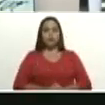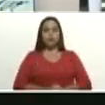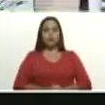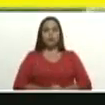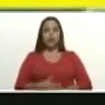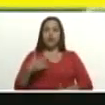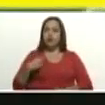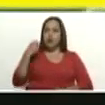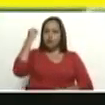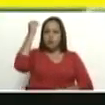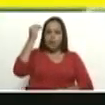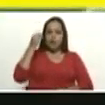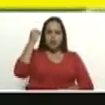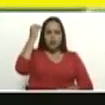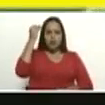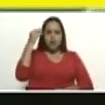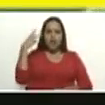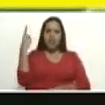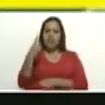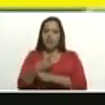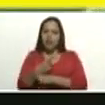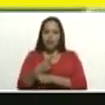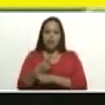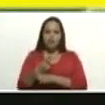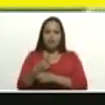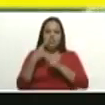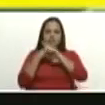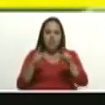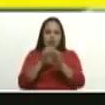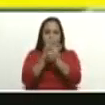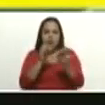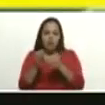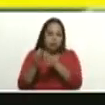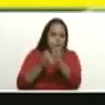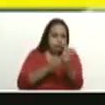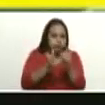Yo creo que tenemos que ir en varias direcciones.